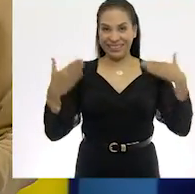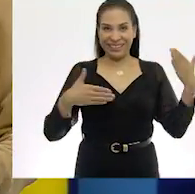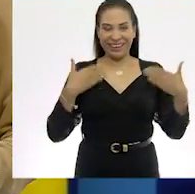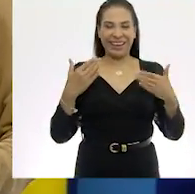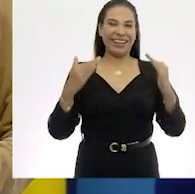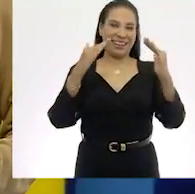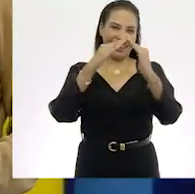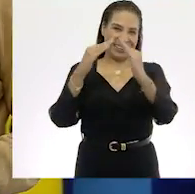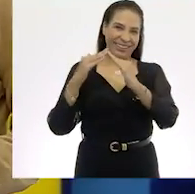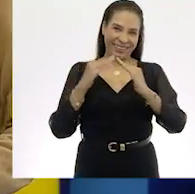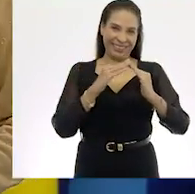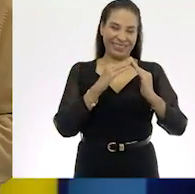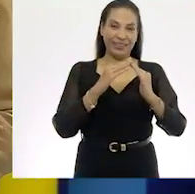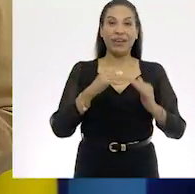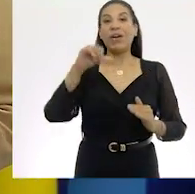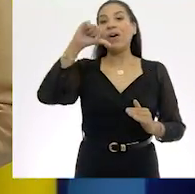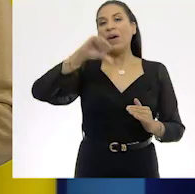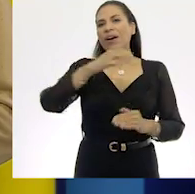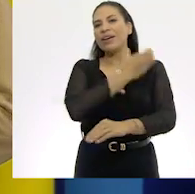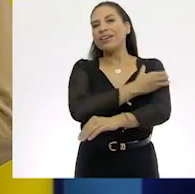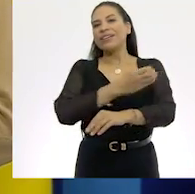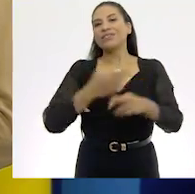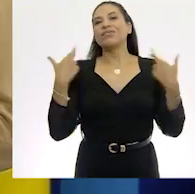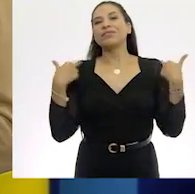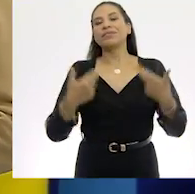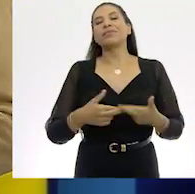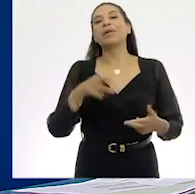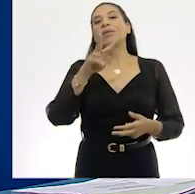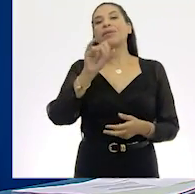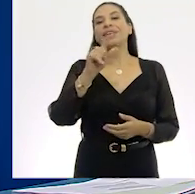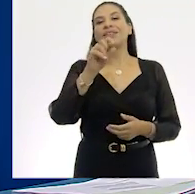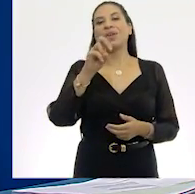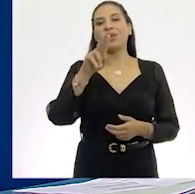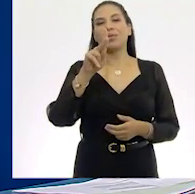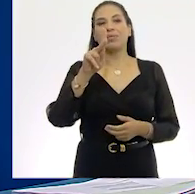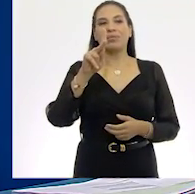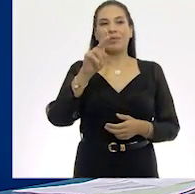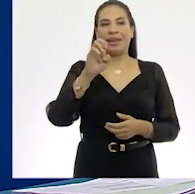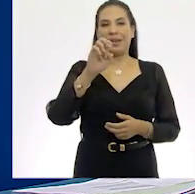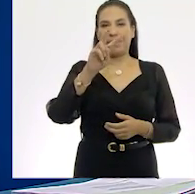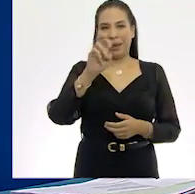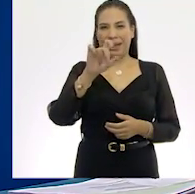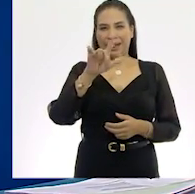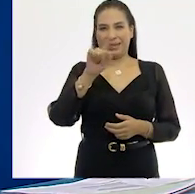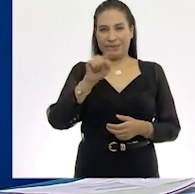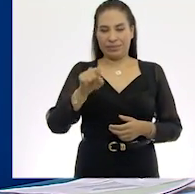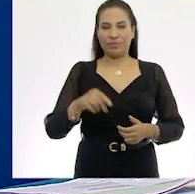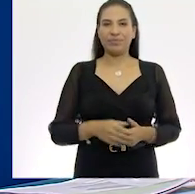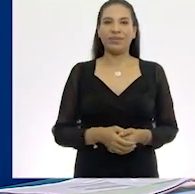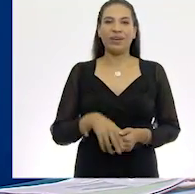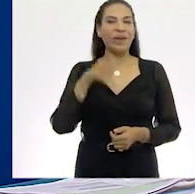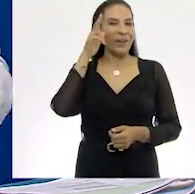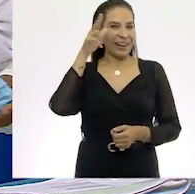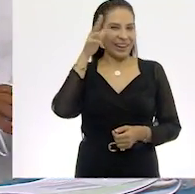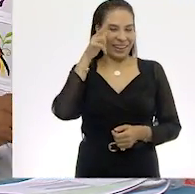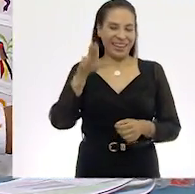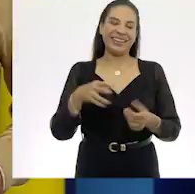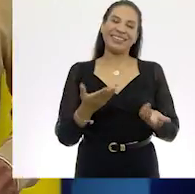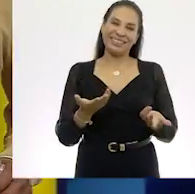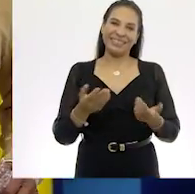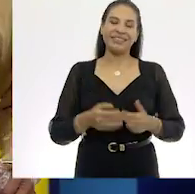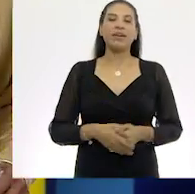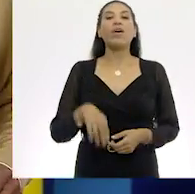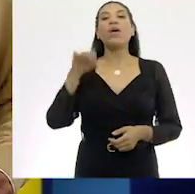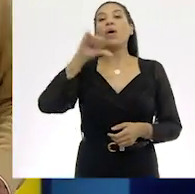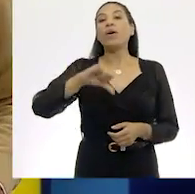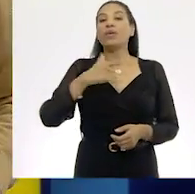desde nuestros hogares. Hoy nos acompaña el profesor Víctor Vélez de la Cruz. Joaquín, hola. ¿Qué tal?